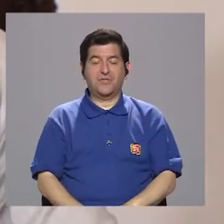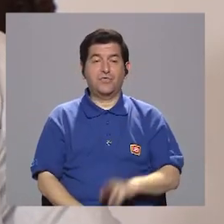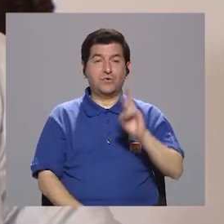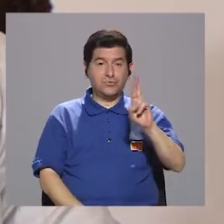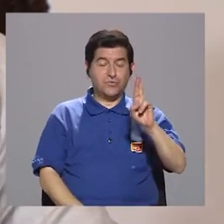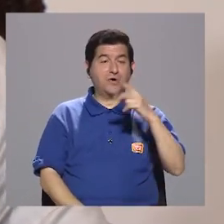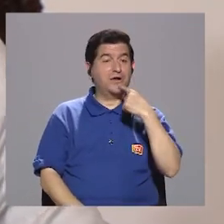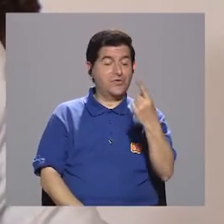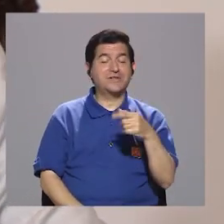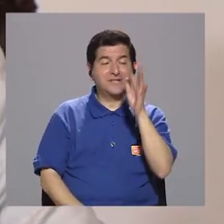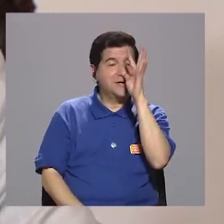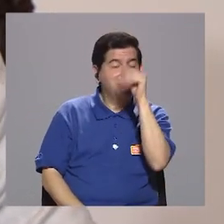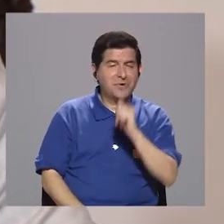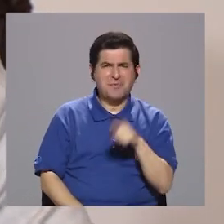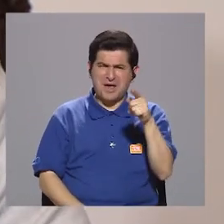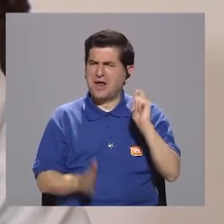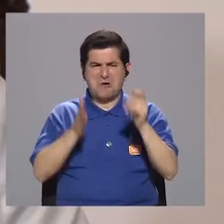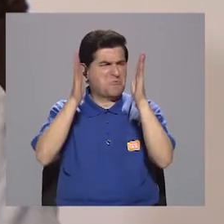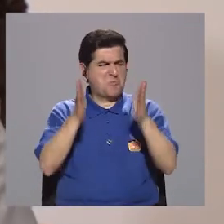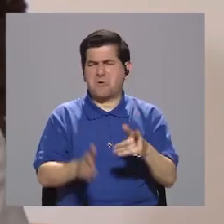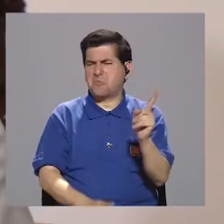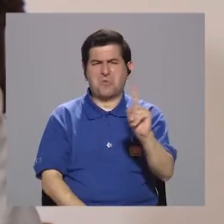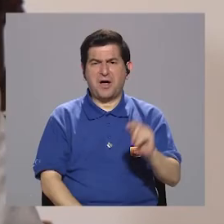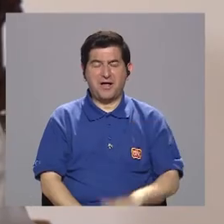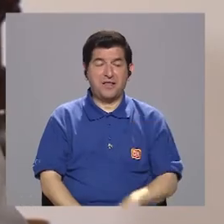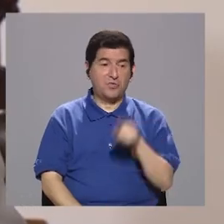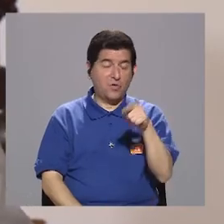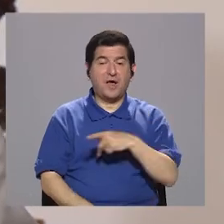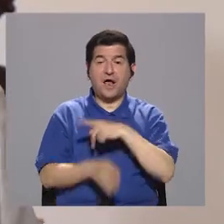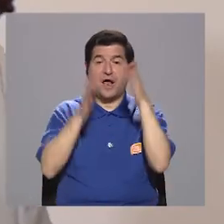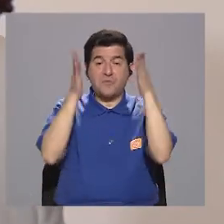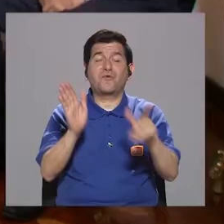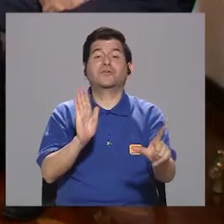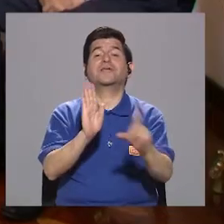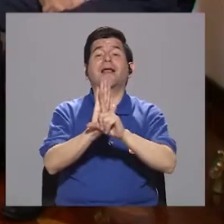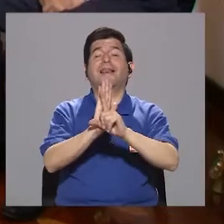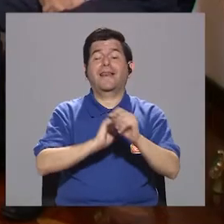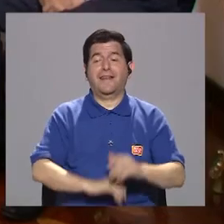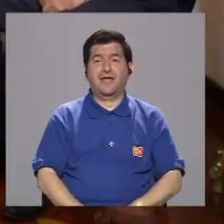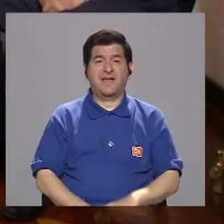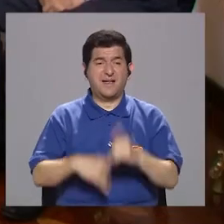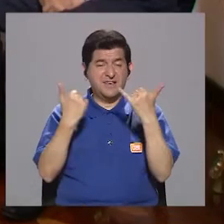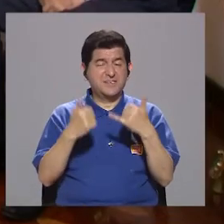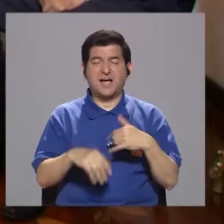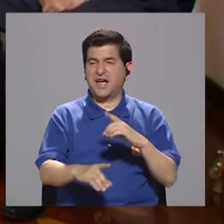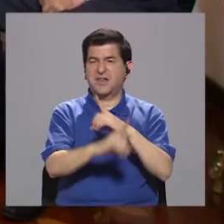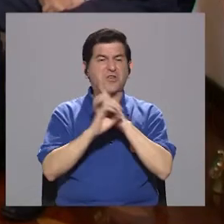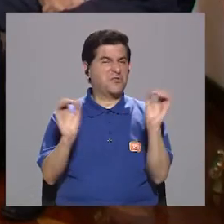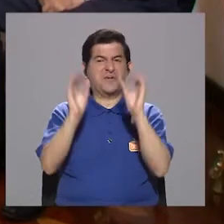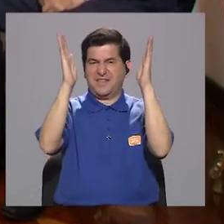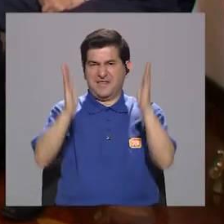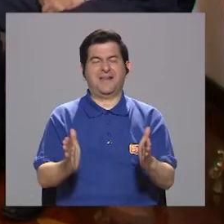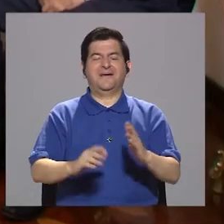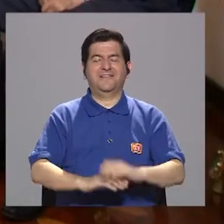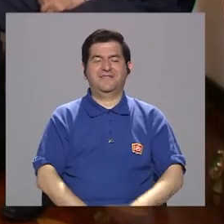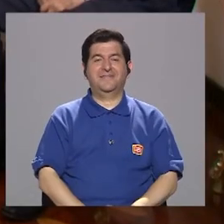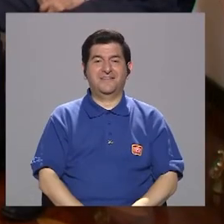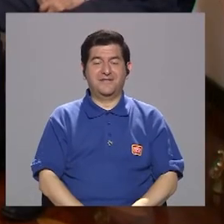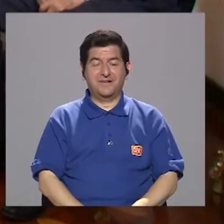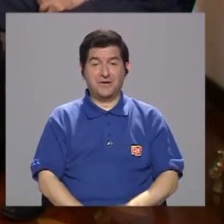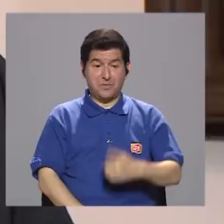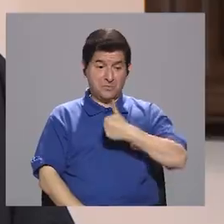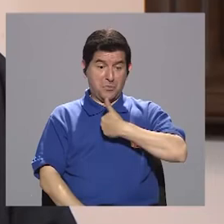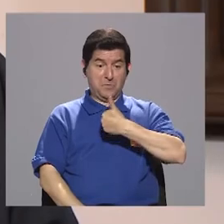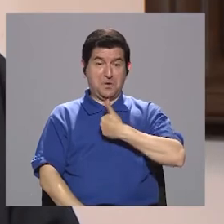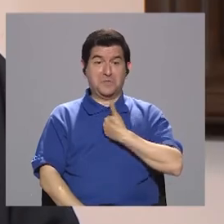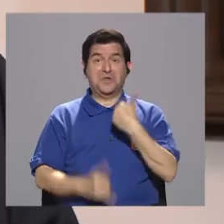inclusive don Rogelio me hacía una broma, decía que él no es abogado, sino es un profesional en leyes, porque ya no aboga por nadie. Abogan por